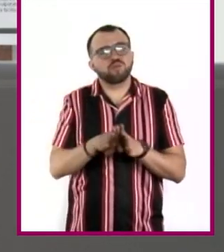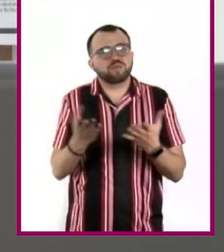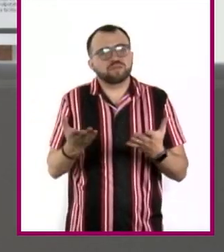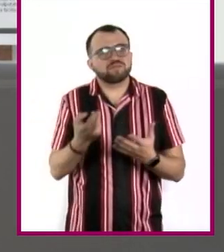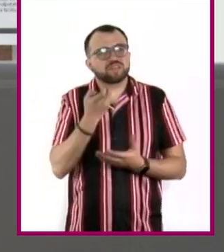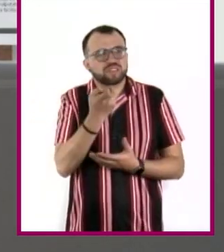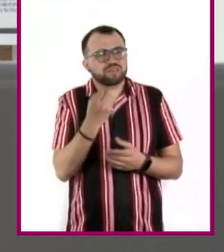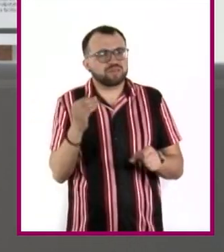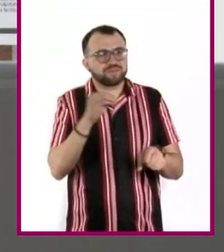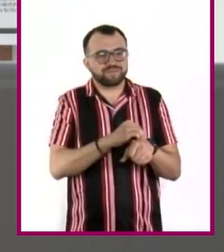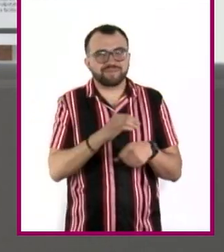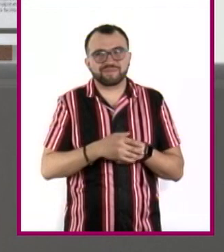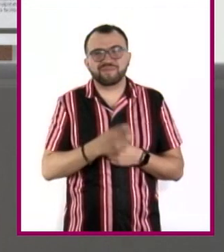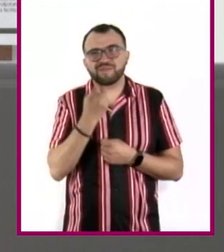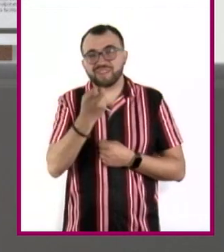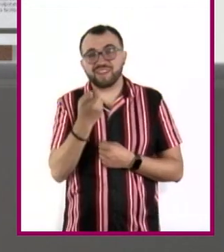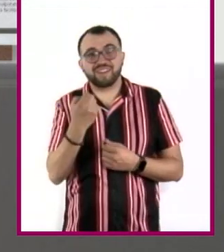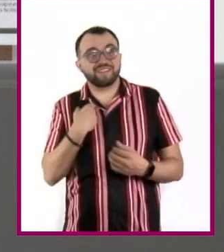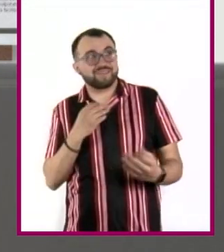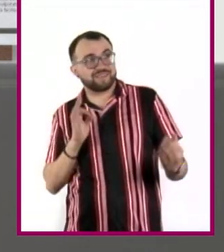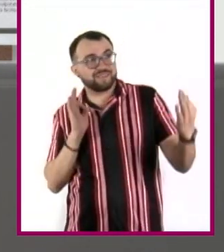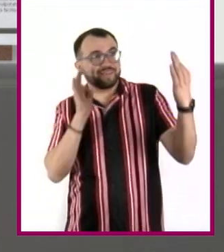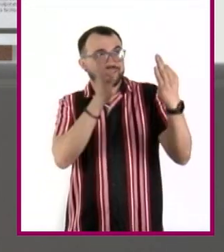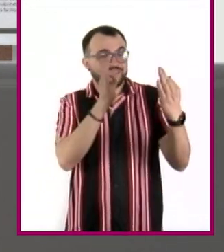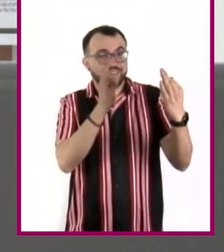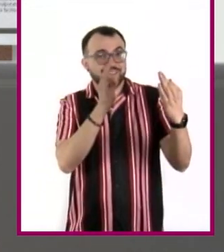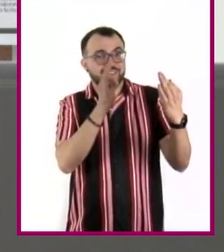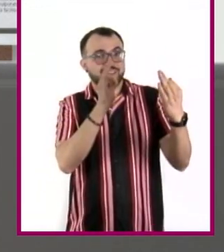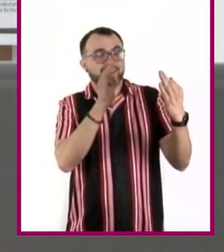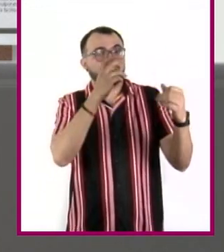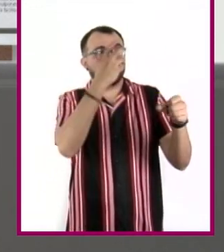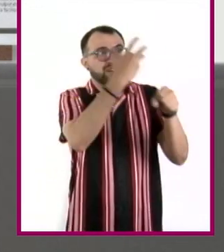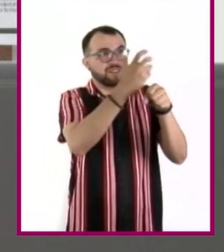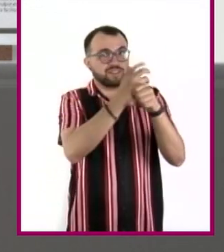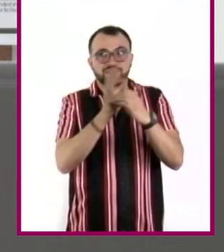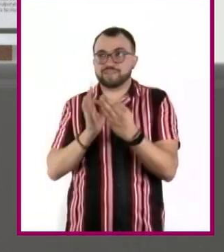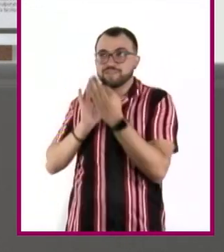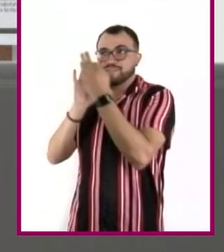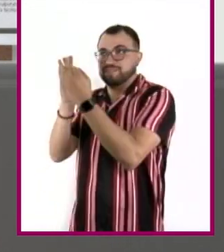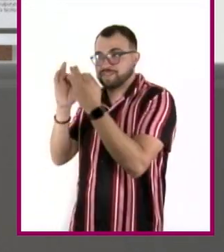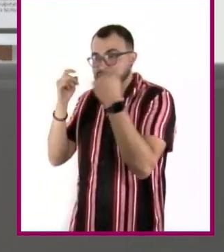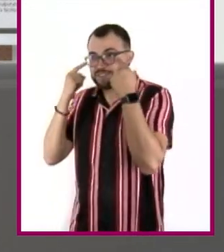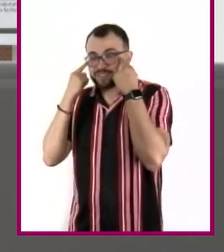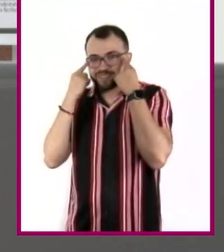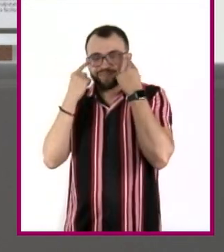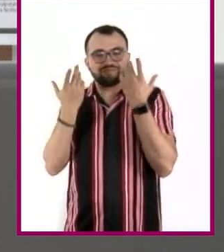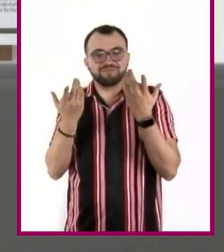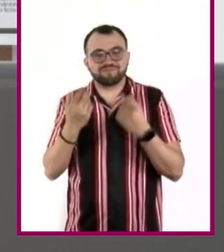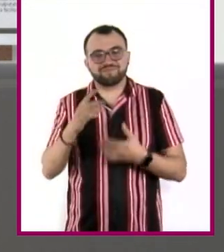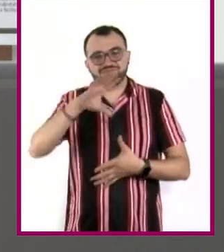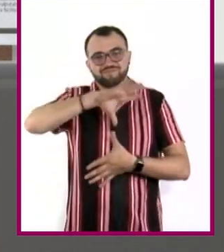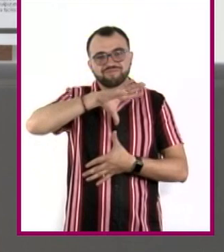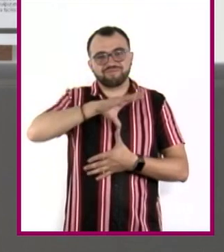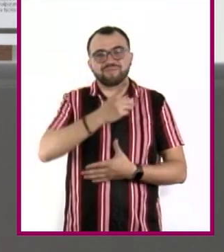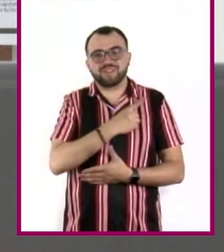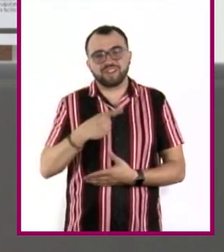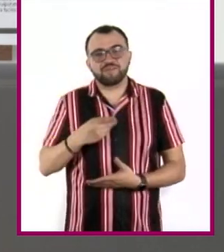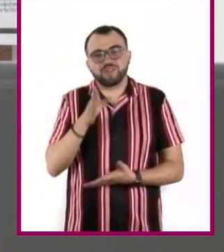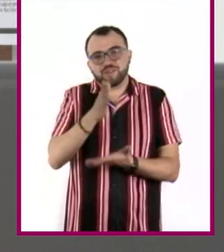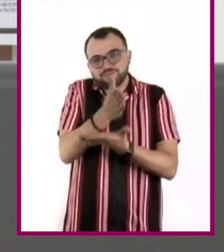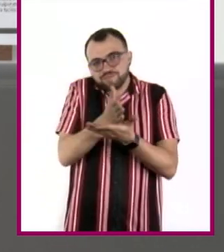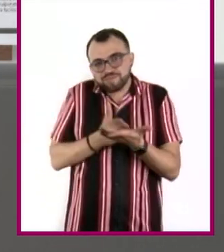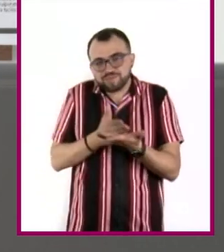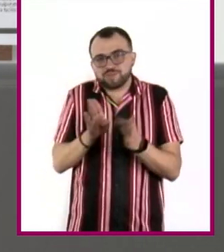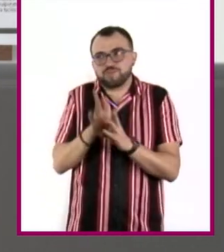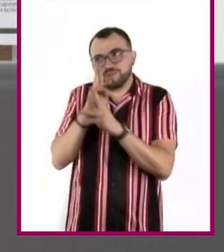Lo cierto es que frente a Estados Unidos y China, América Latina se sitúa en una posición intermedia que condiciona al margen de sus